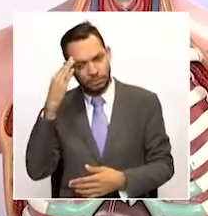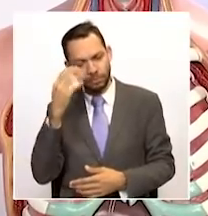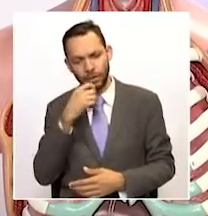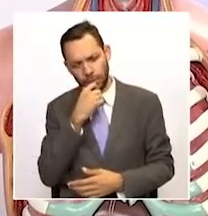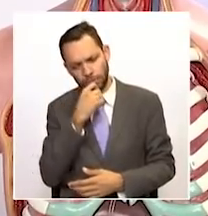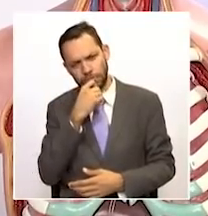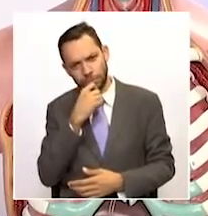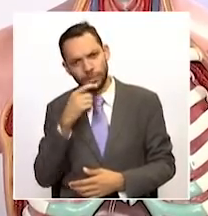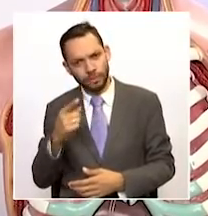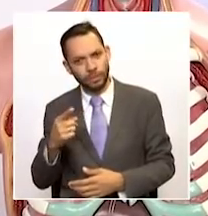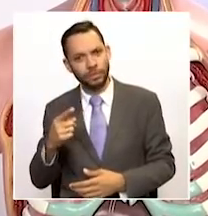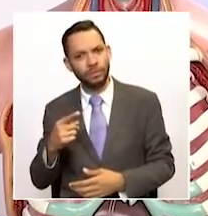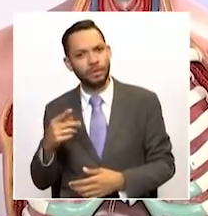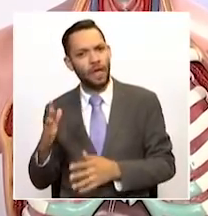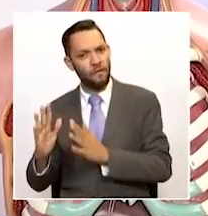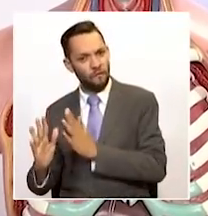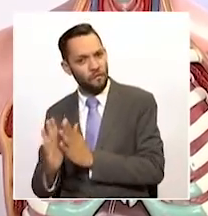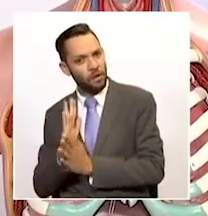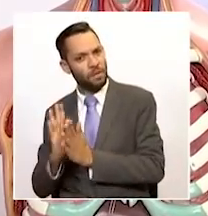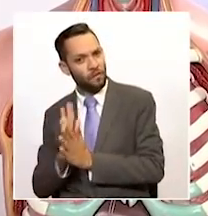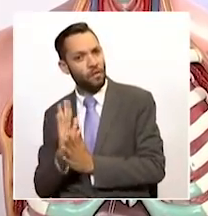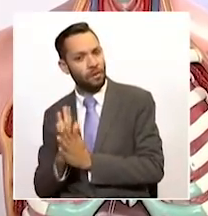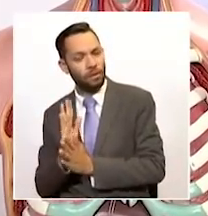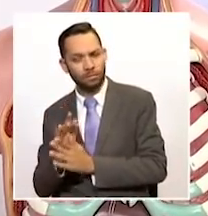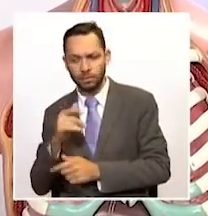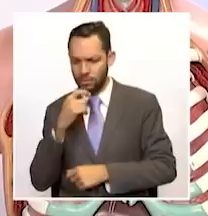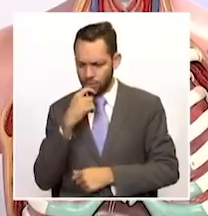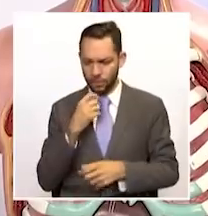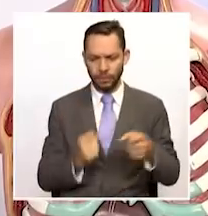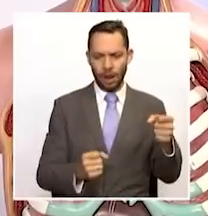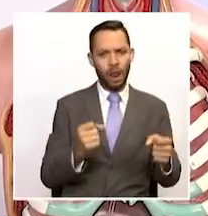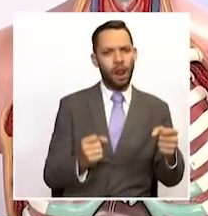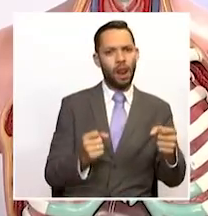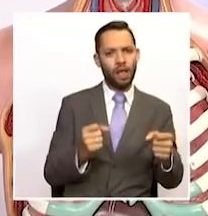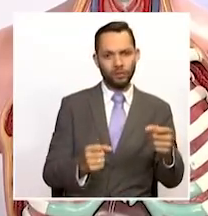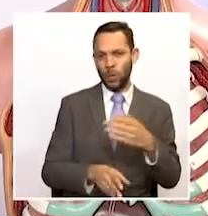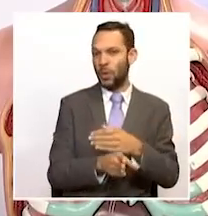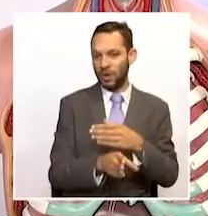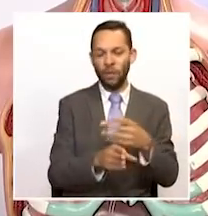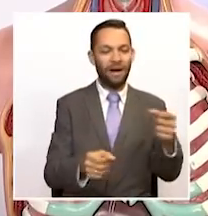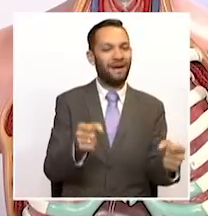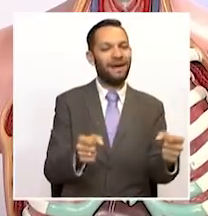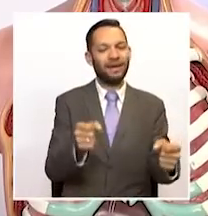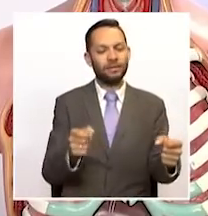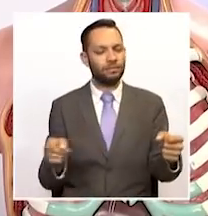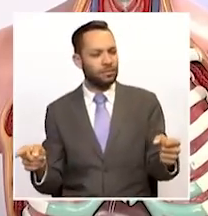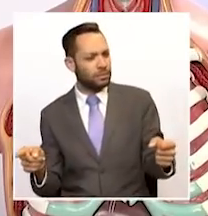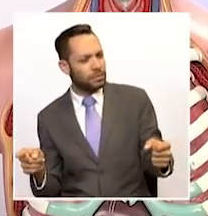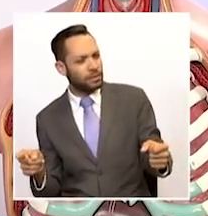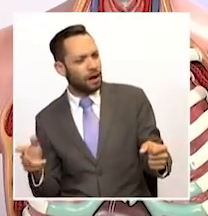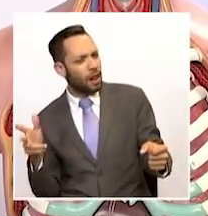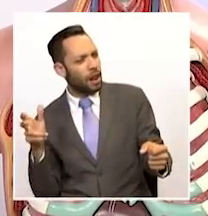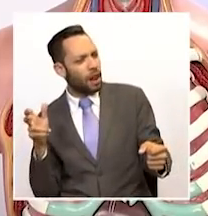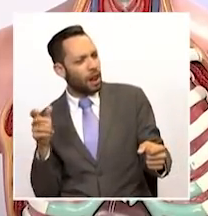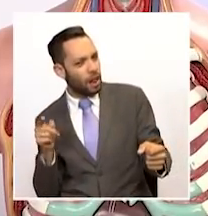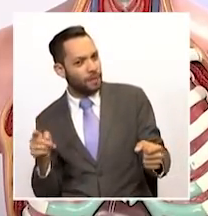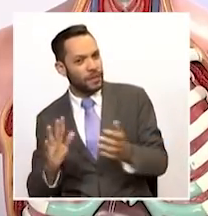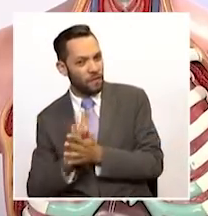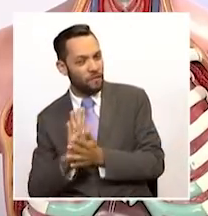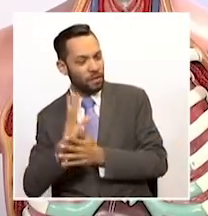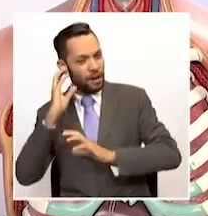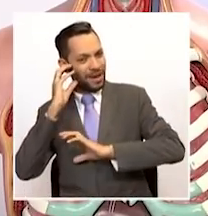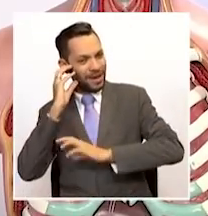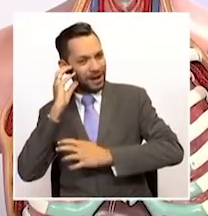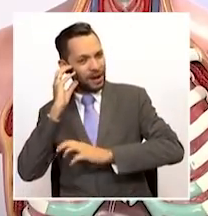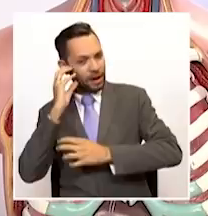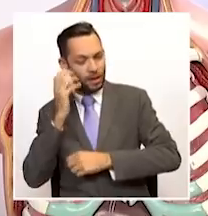sabía hablar con una propiedad tan grande y de un encuentro que van a tener en cali en estos días que vamos a hablar entonces yo